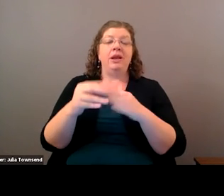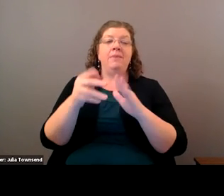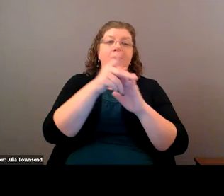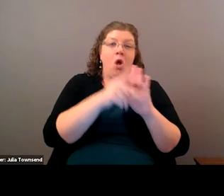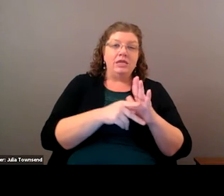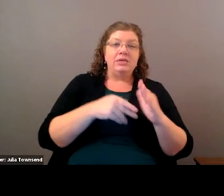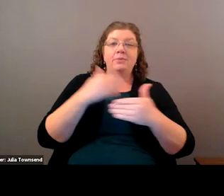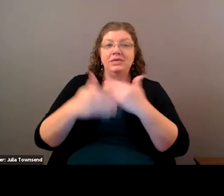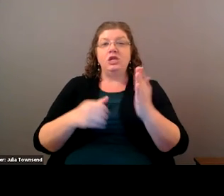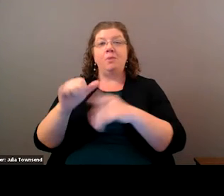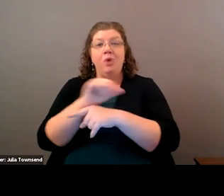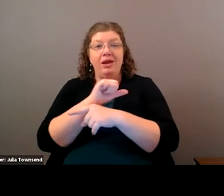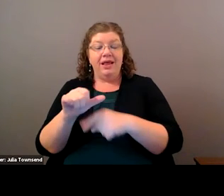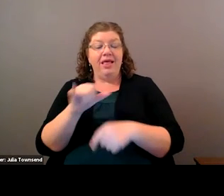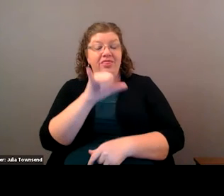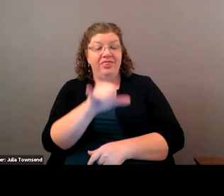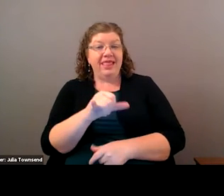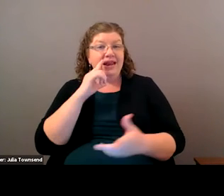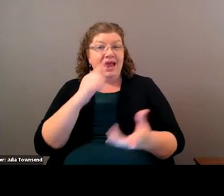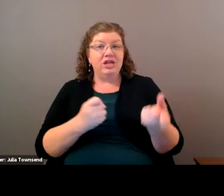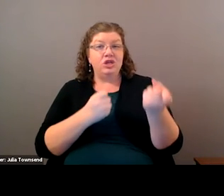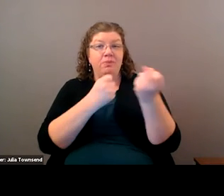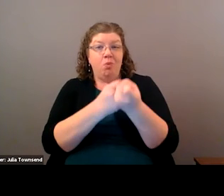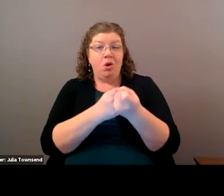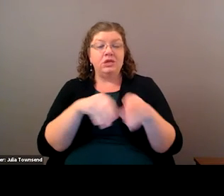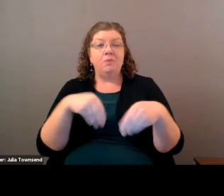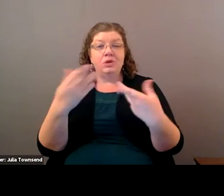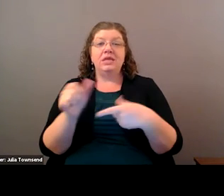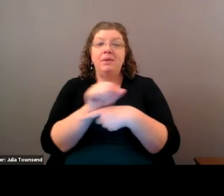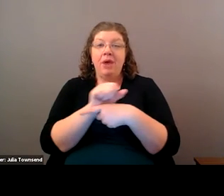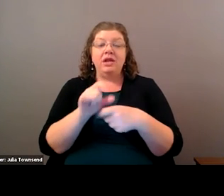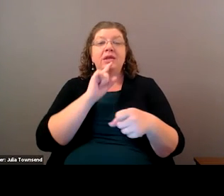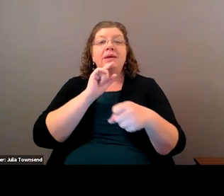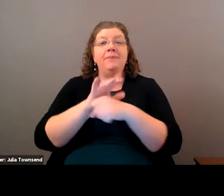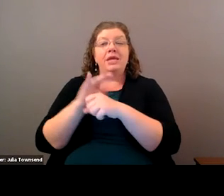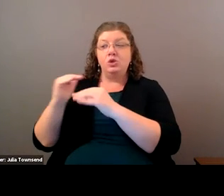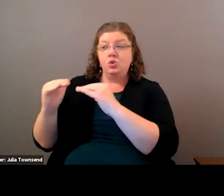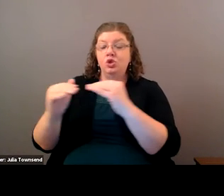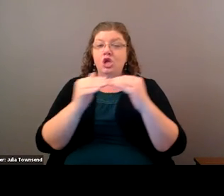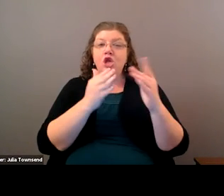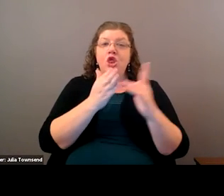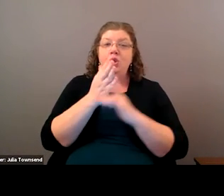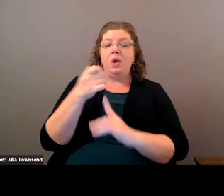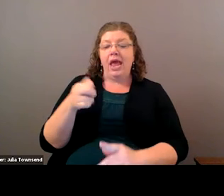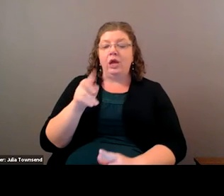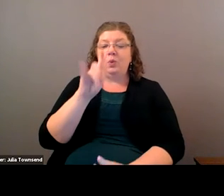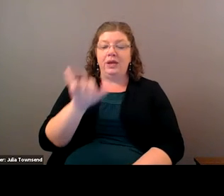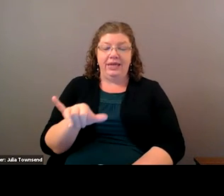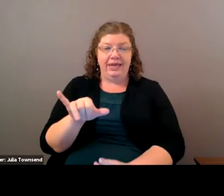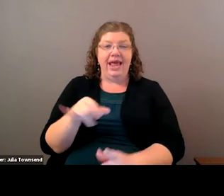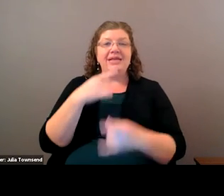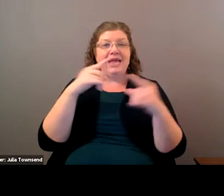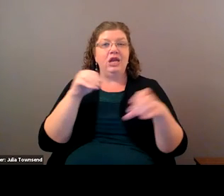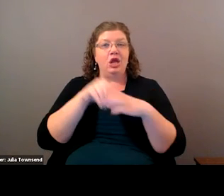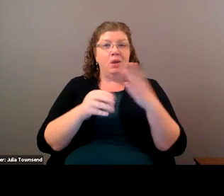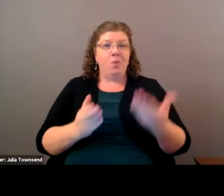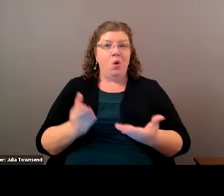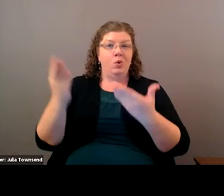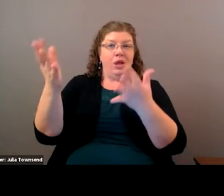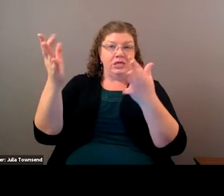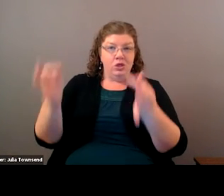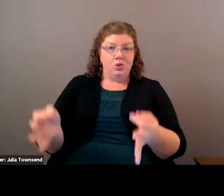equidad en los procedimientos y en los programas. Y yo apoyo este artículo porque